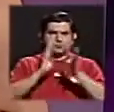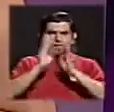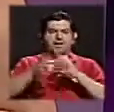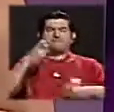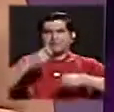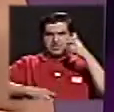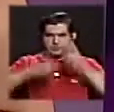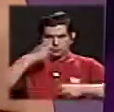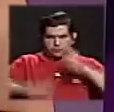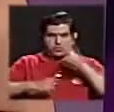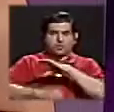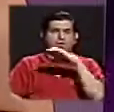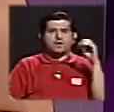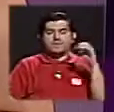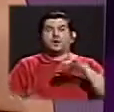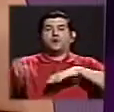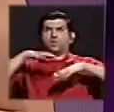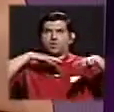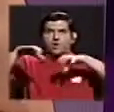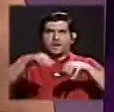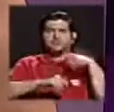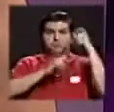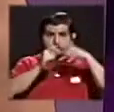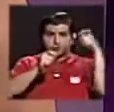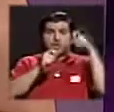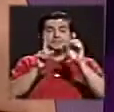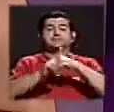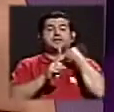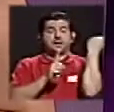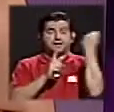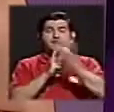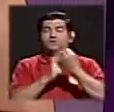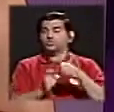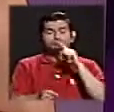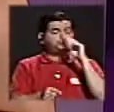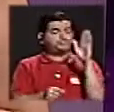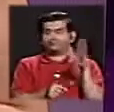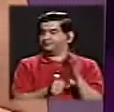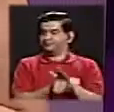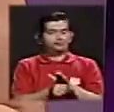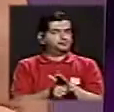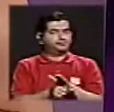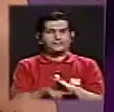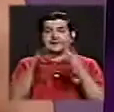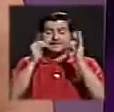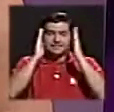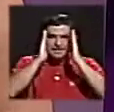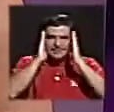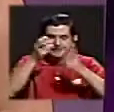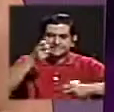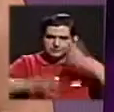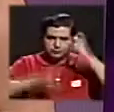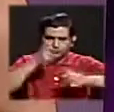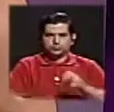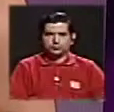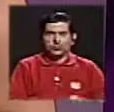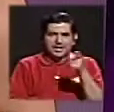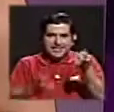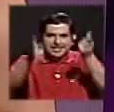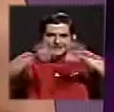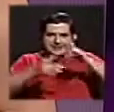una problemática o de las acciones que precisamente como sociedad no estamos llevando a cabo para atender esa problemática. Y en